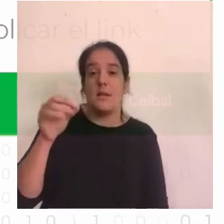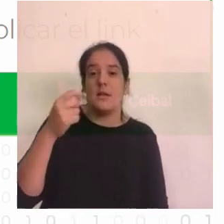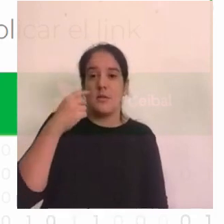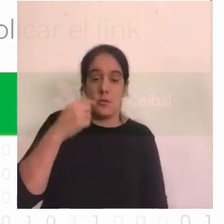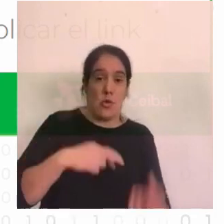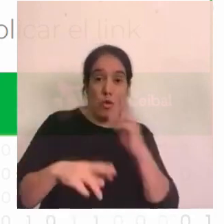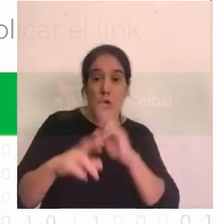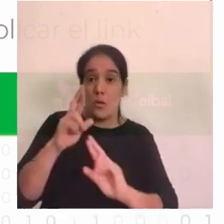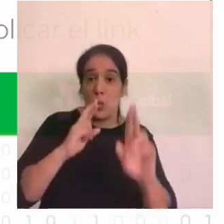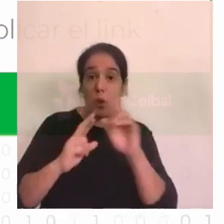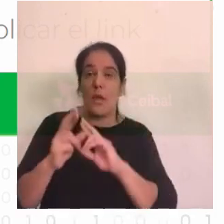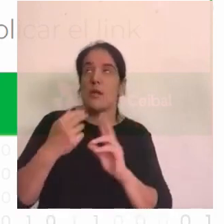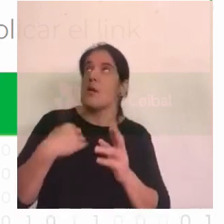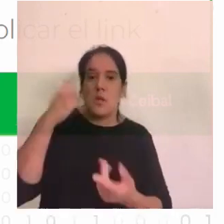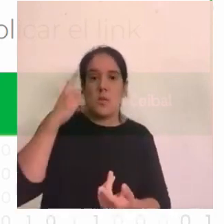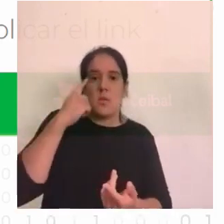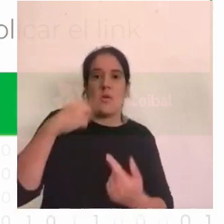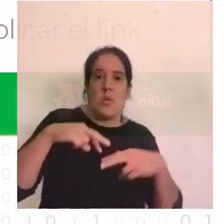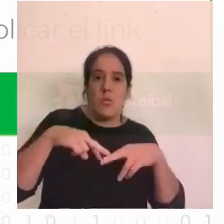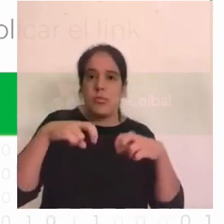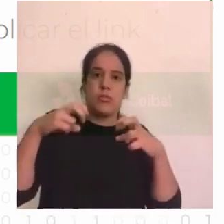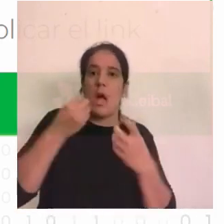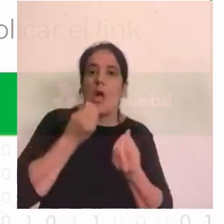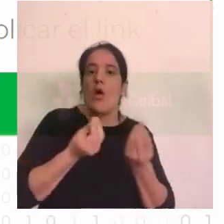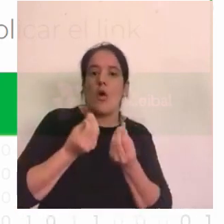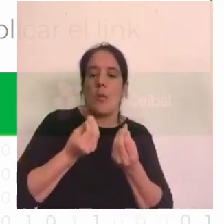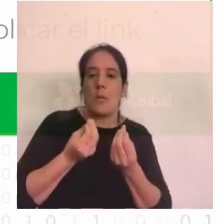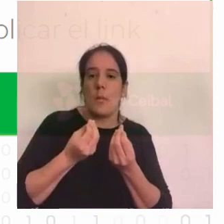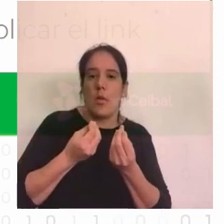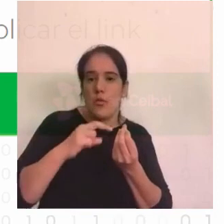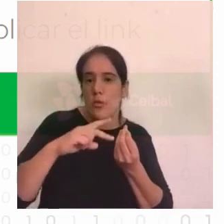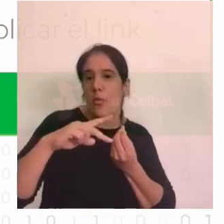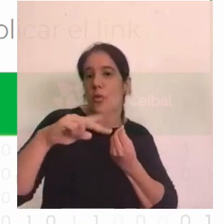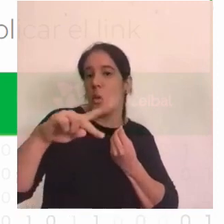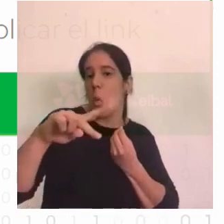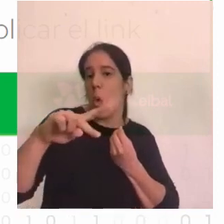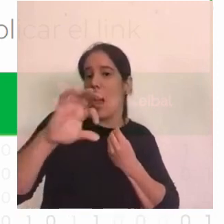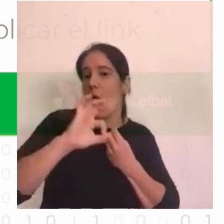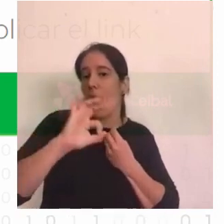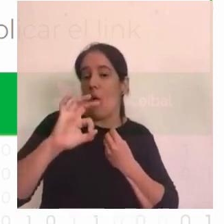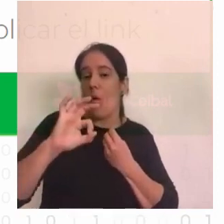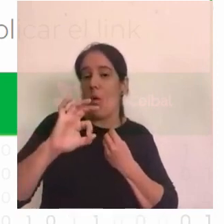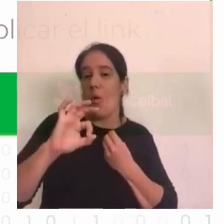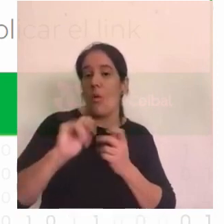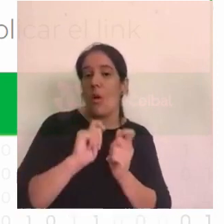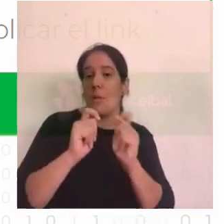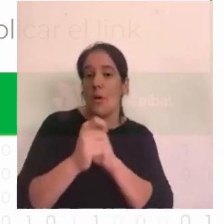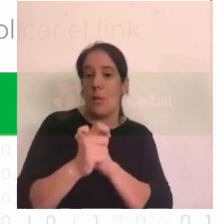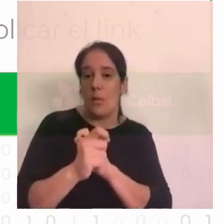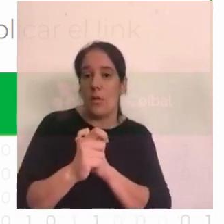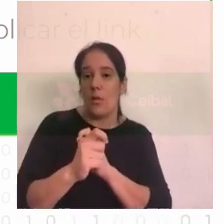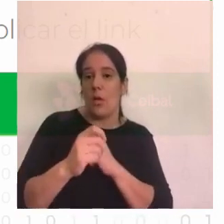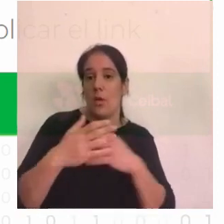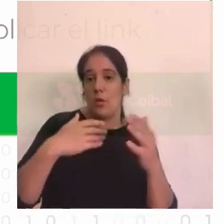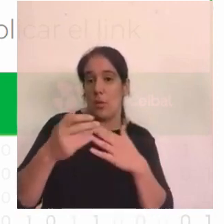para verificar que ese resultado se mantiene incambiable independientemente de cómo medí, de la estrategia empírica que utilicé,